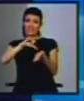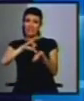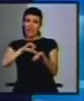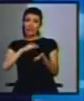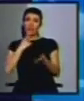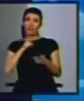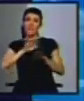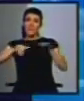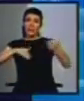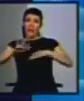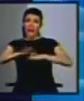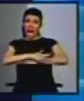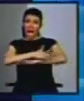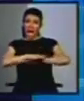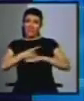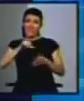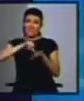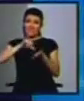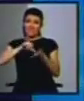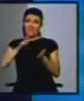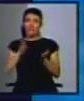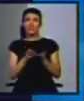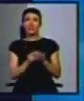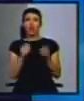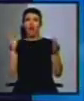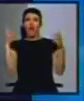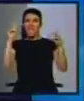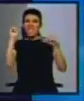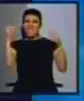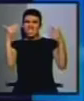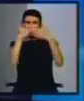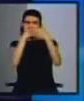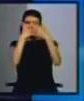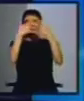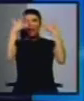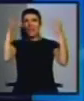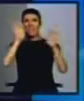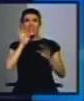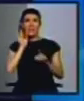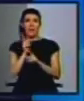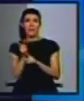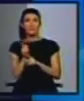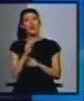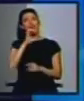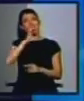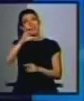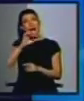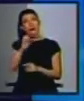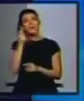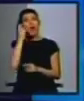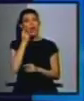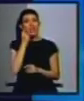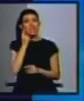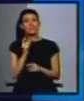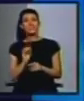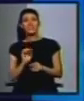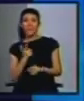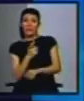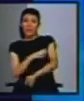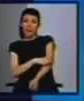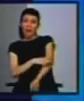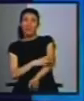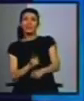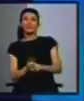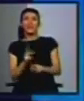las playas del litoral central variarán de gris a limpio, mientras que los campos de las regiones de O'Higgins y del Maule tendrán un